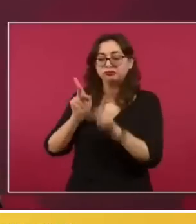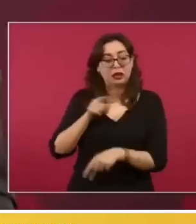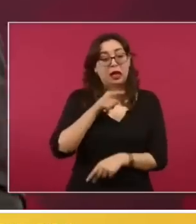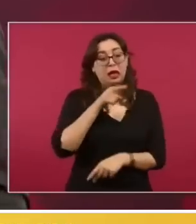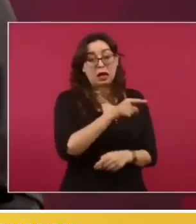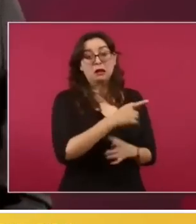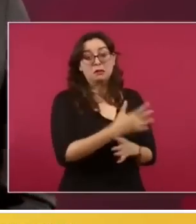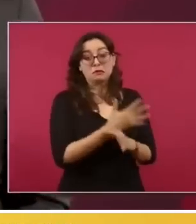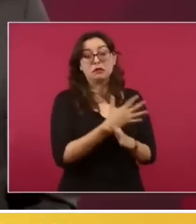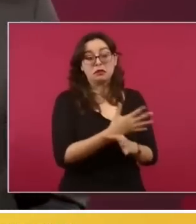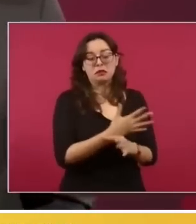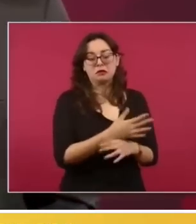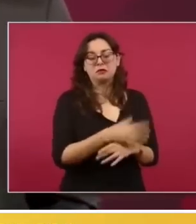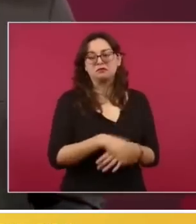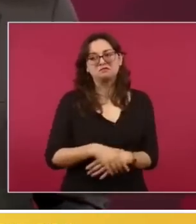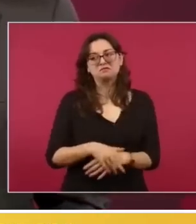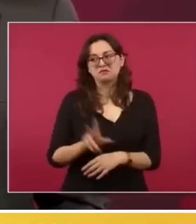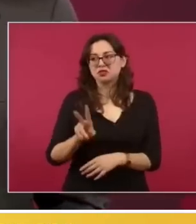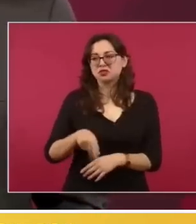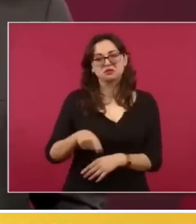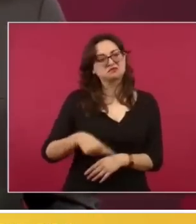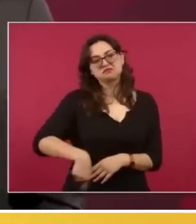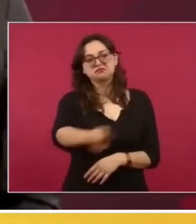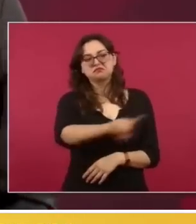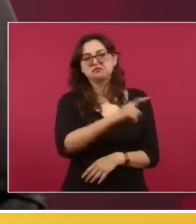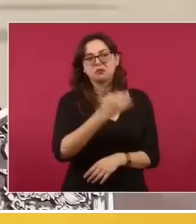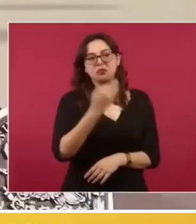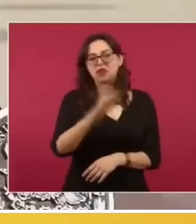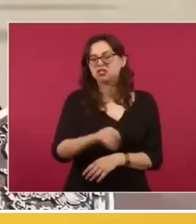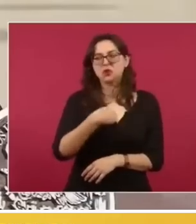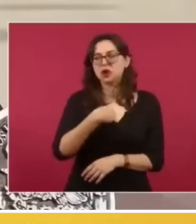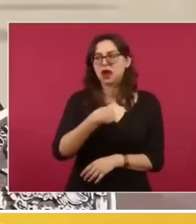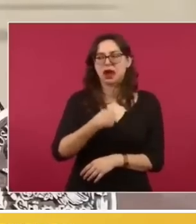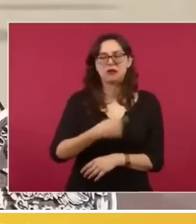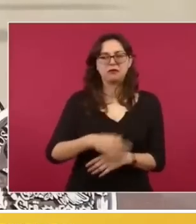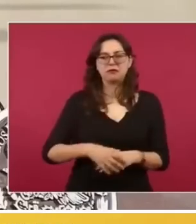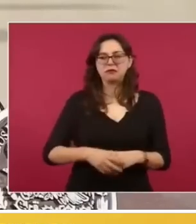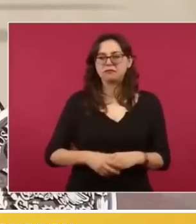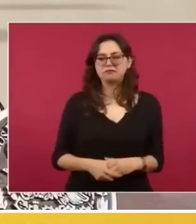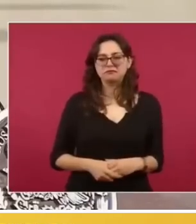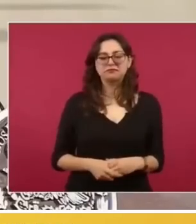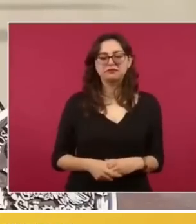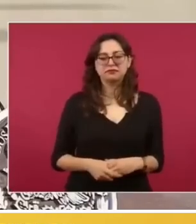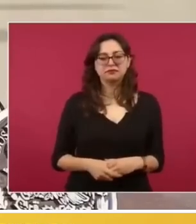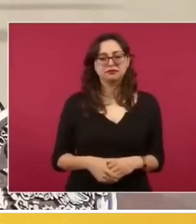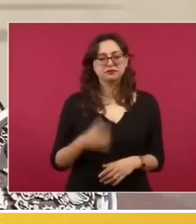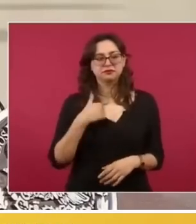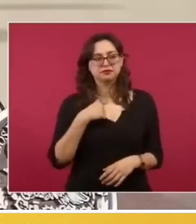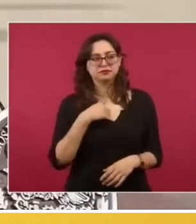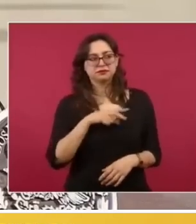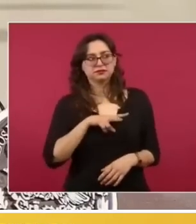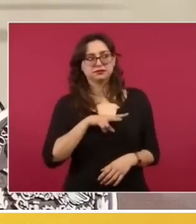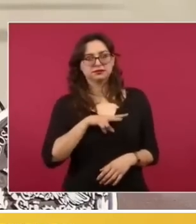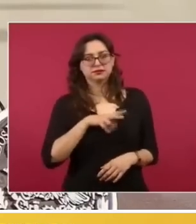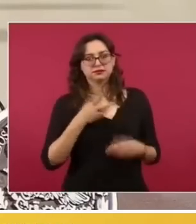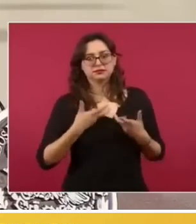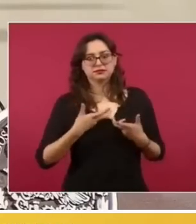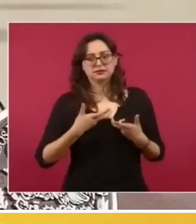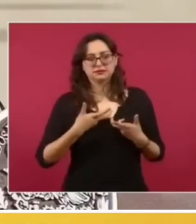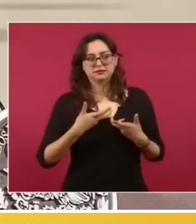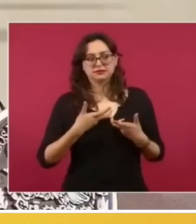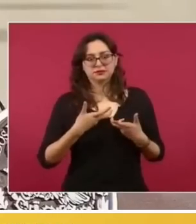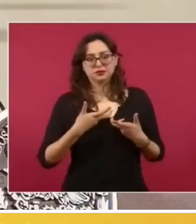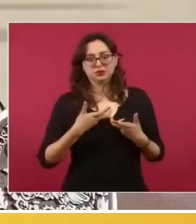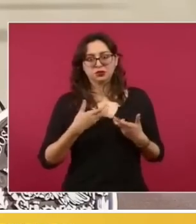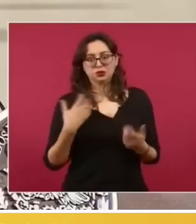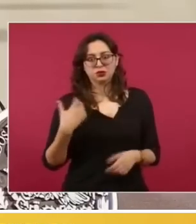Me quedé con la duda, ¿no? Si le preguntaba yo